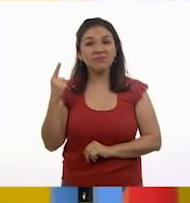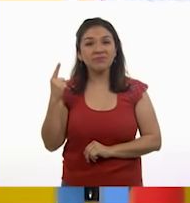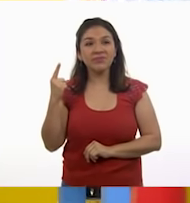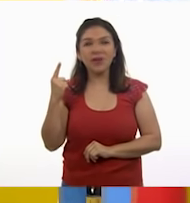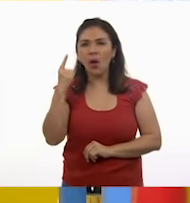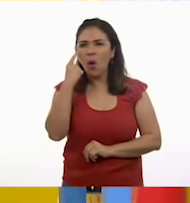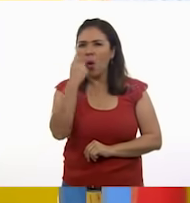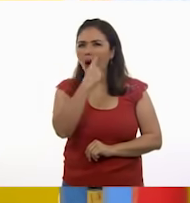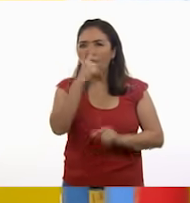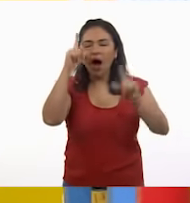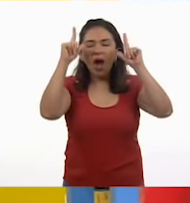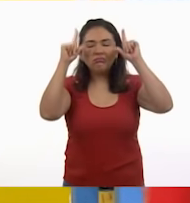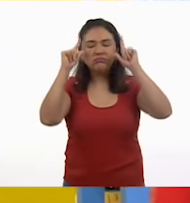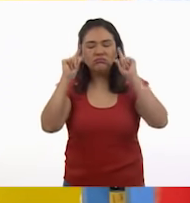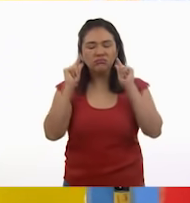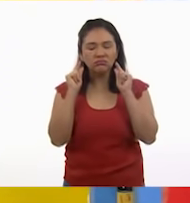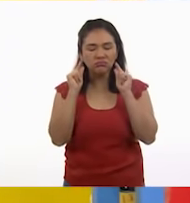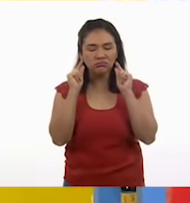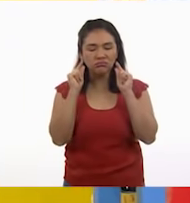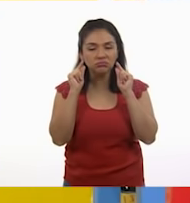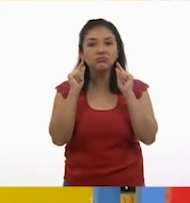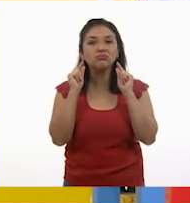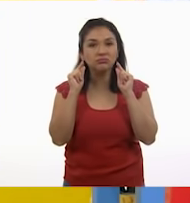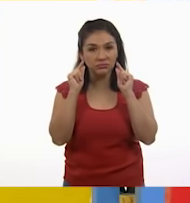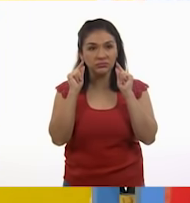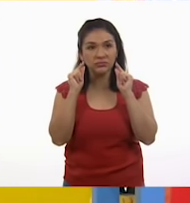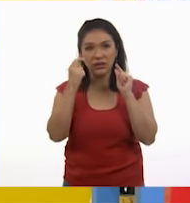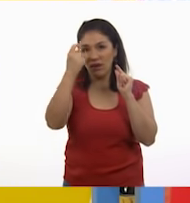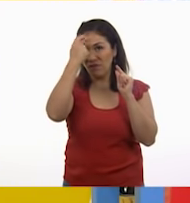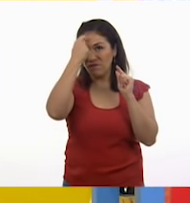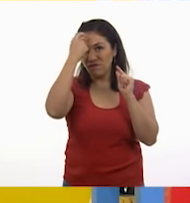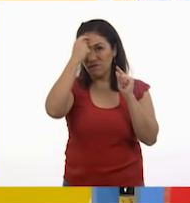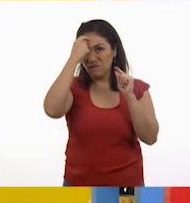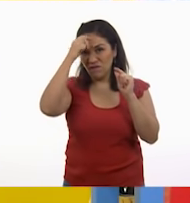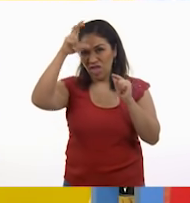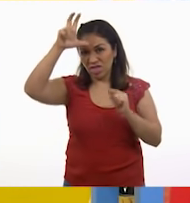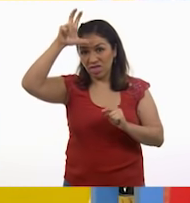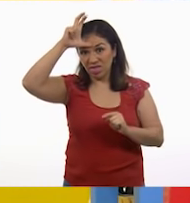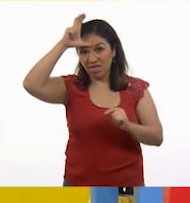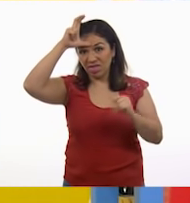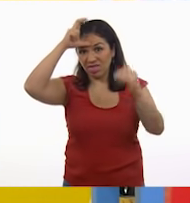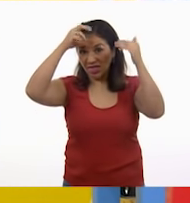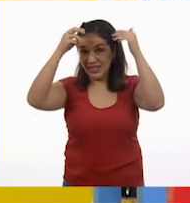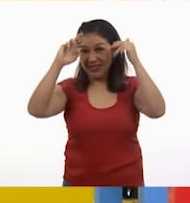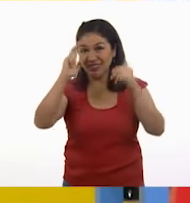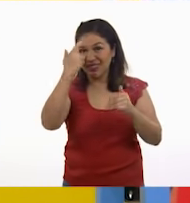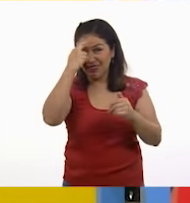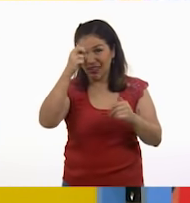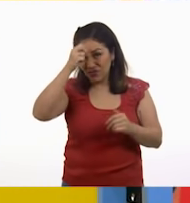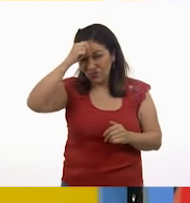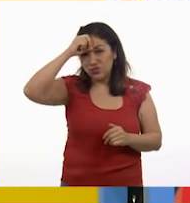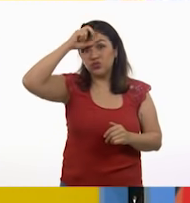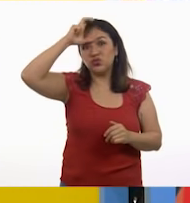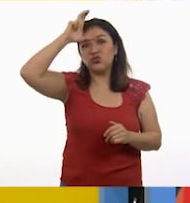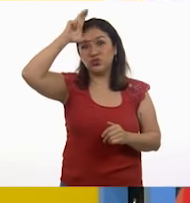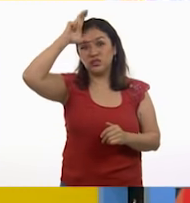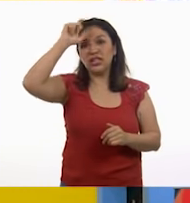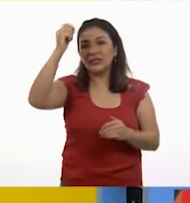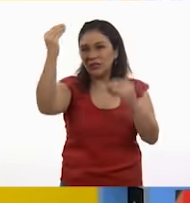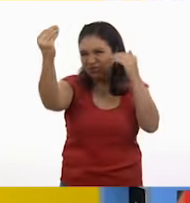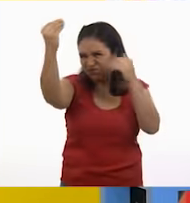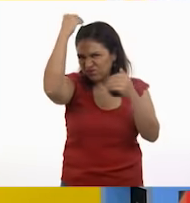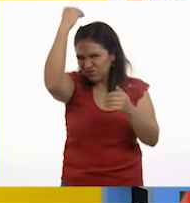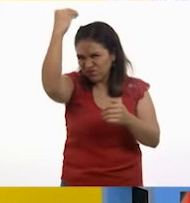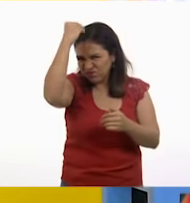joserra dos ojos cerrados frente a amplias recuerda que la gran sabiduría te acuerdas sabiduría les